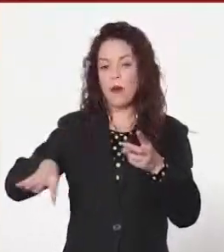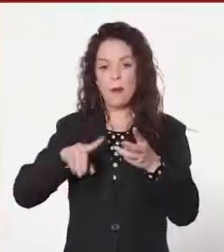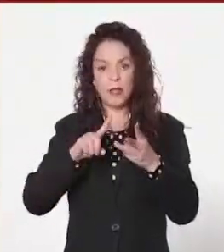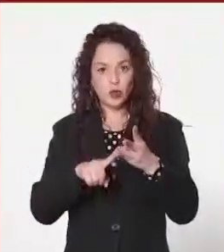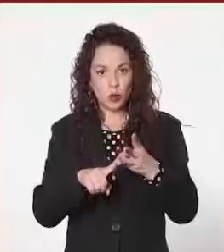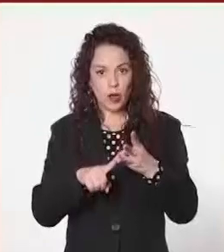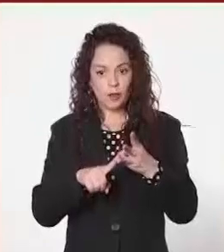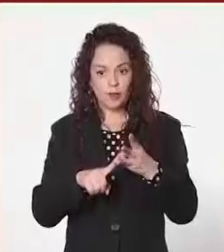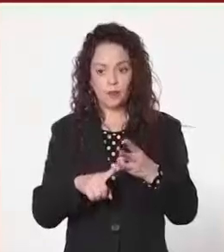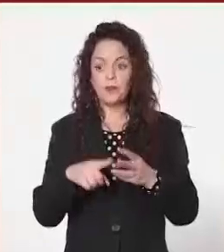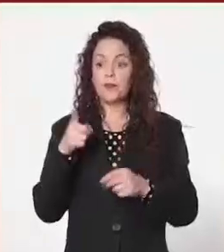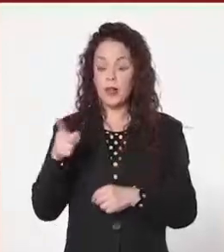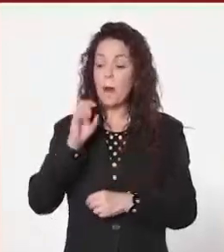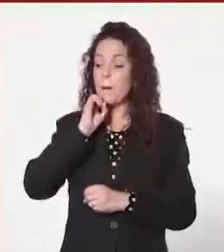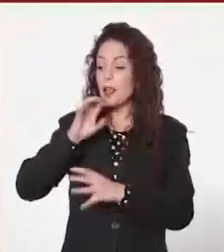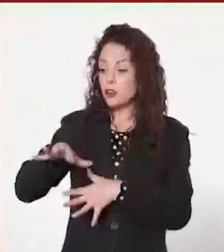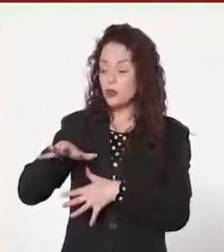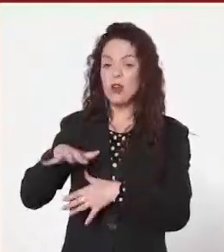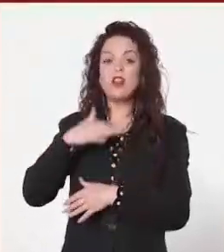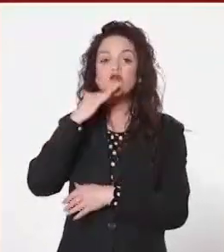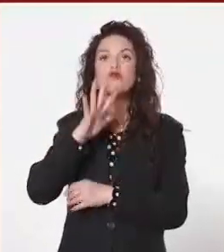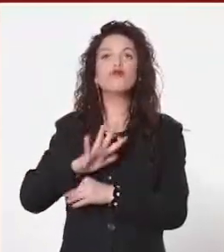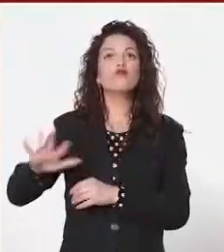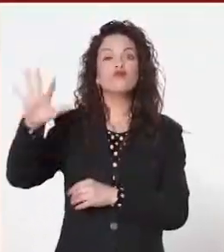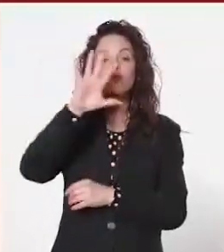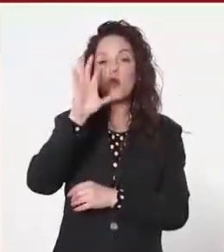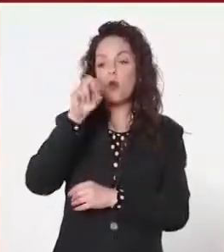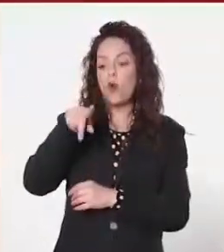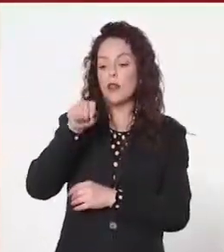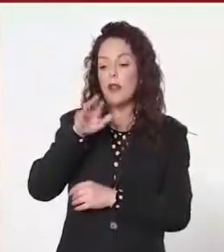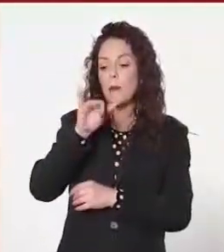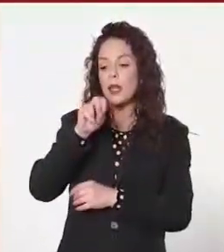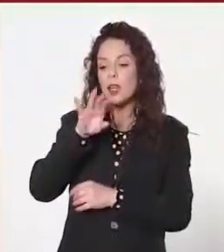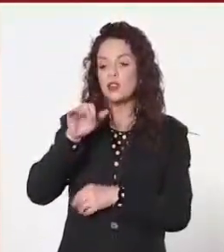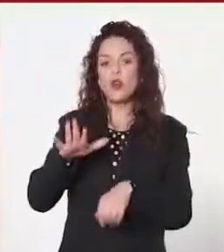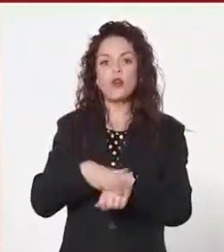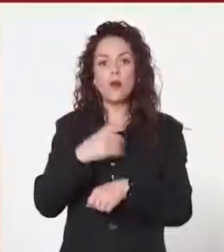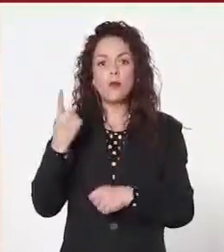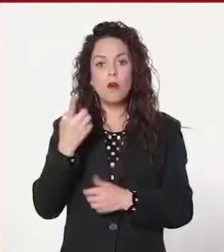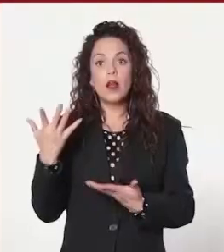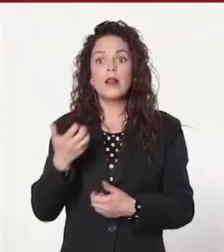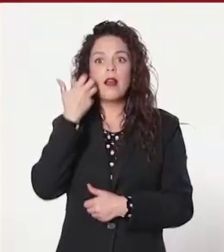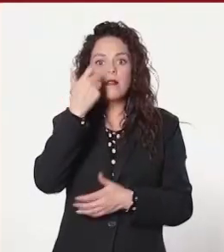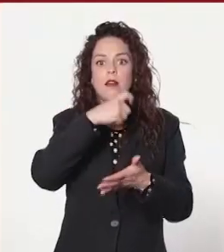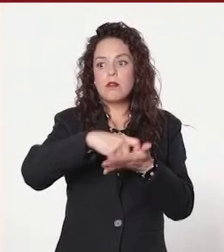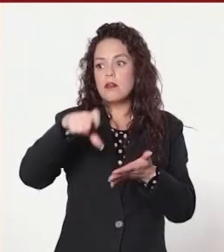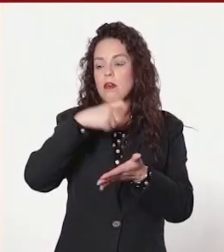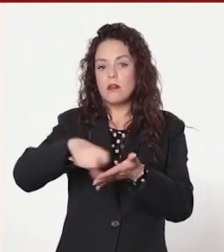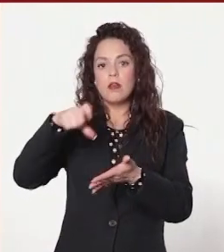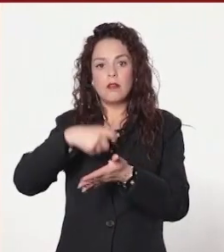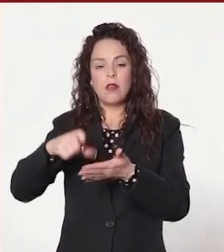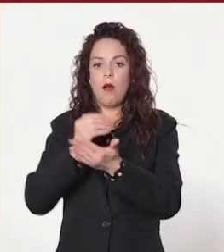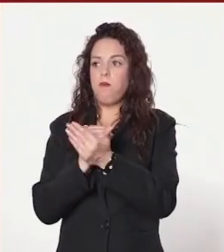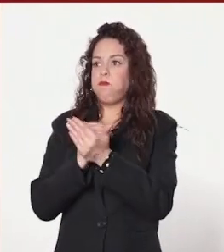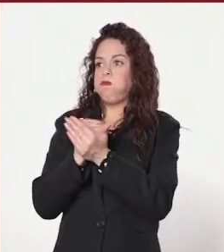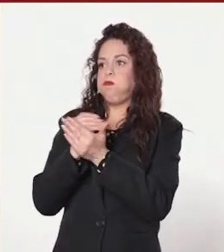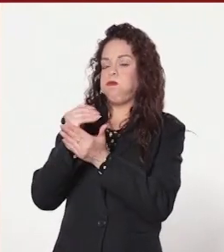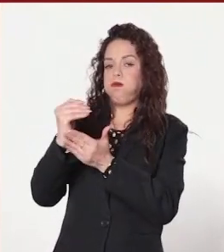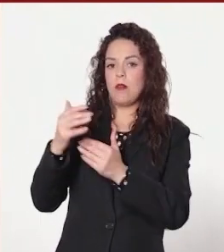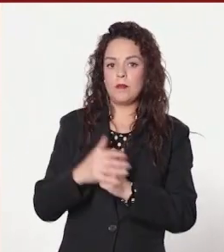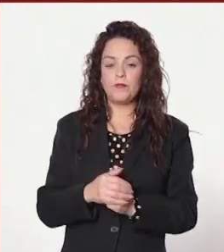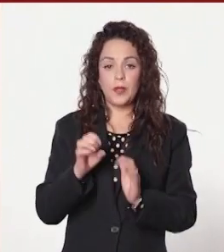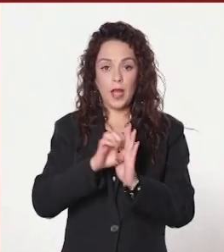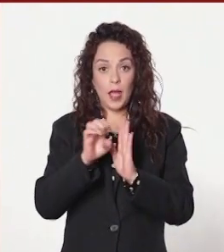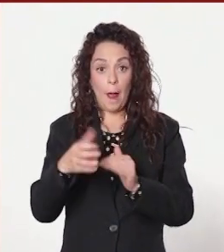basura en contaminación y todo por prácticas obsesivas de consumo. Compramos el modelo más reciente de un